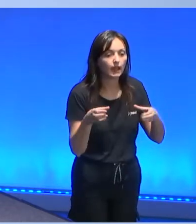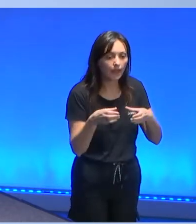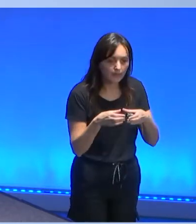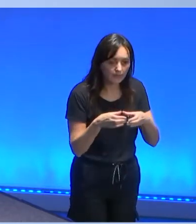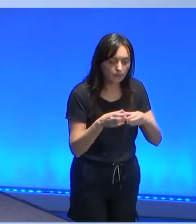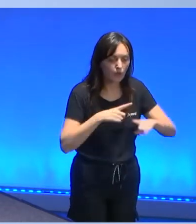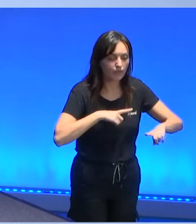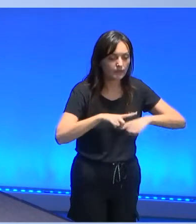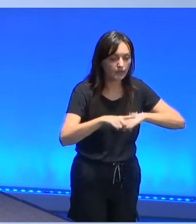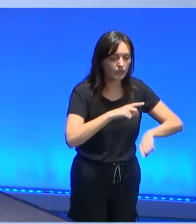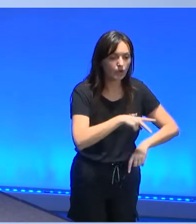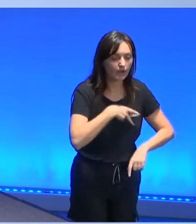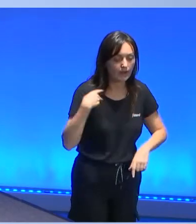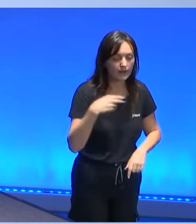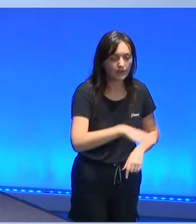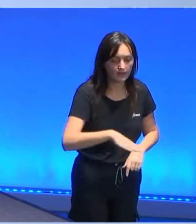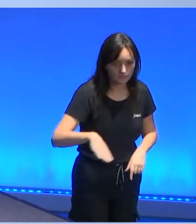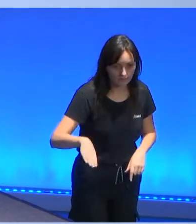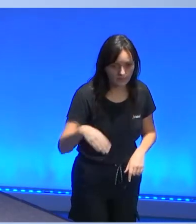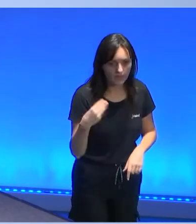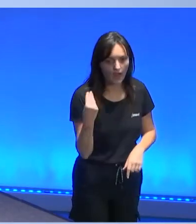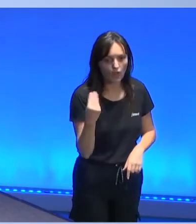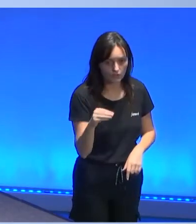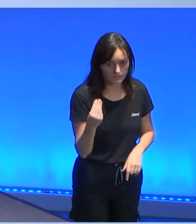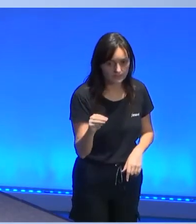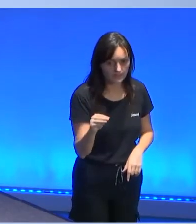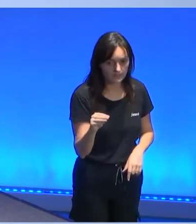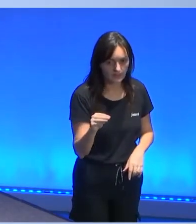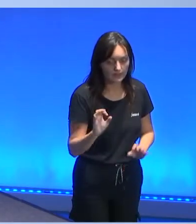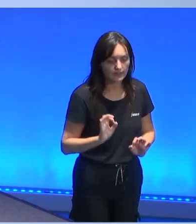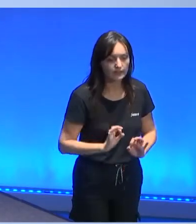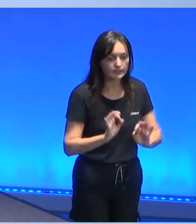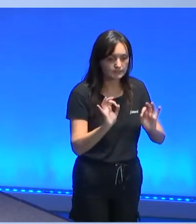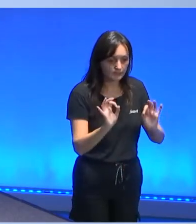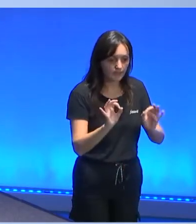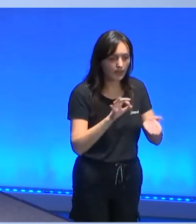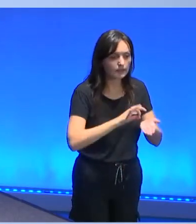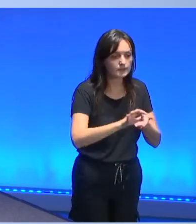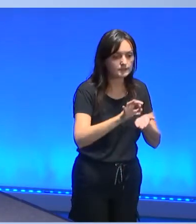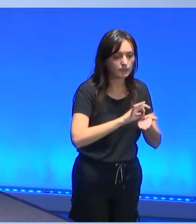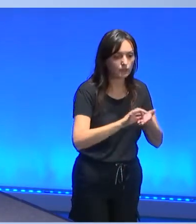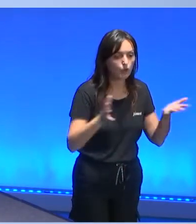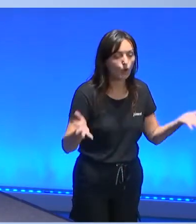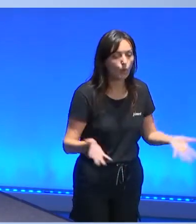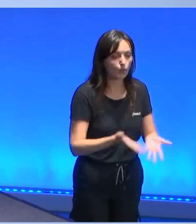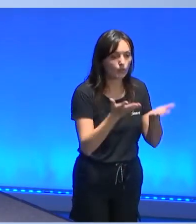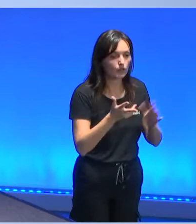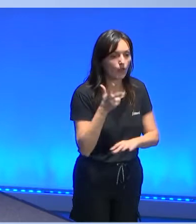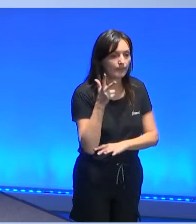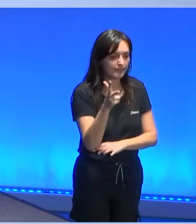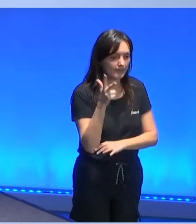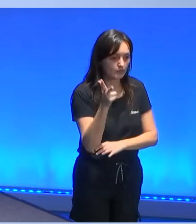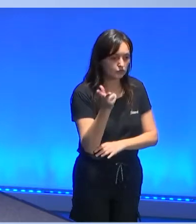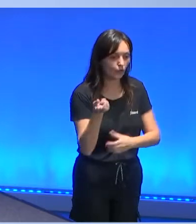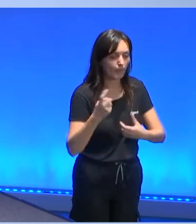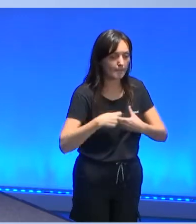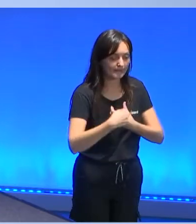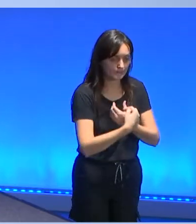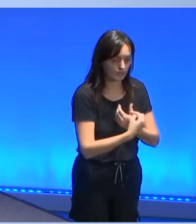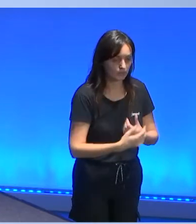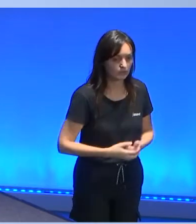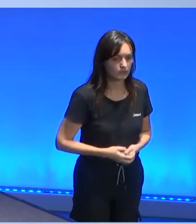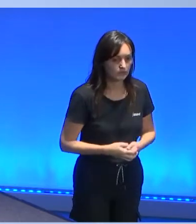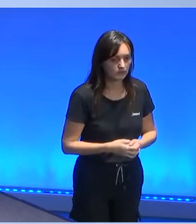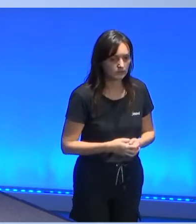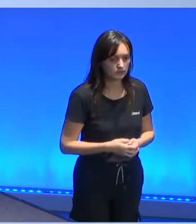la Dirección General de Infancia y Adolescencia, en particular al del Servicio de Promoción de Derechos y Participación,